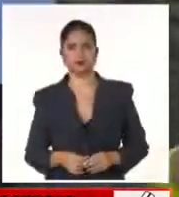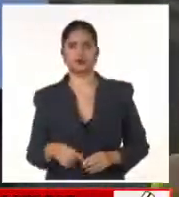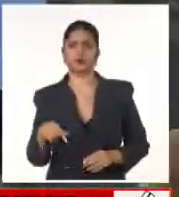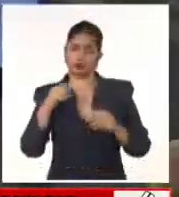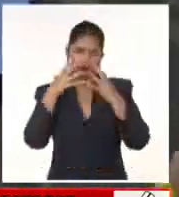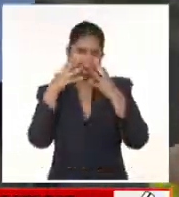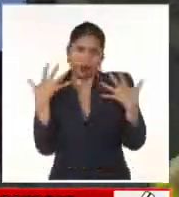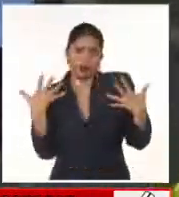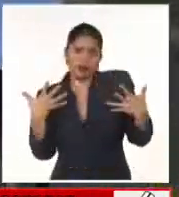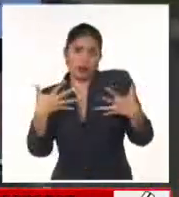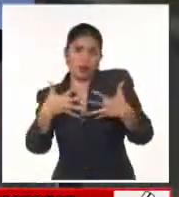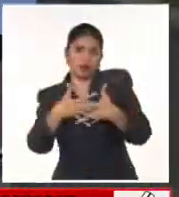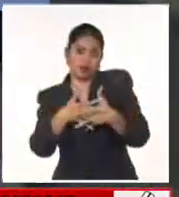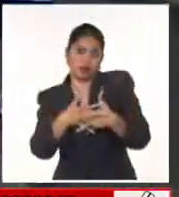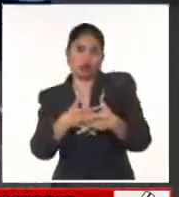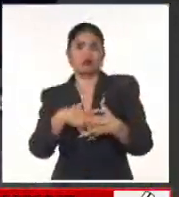importante,